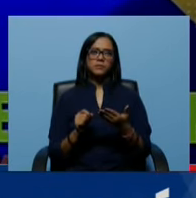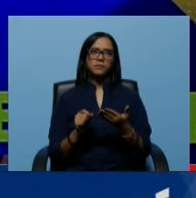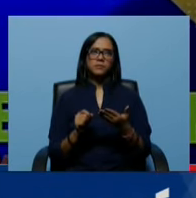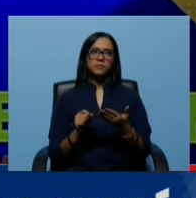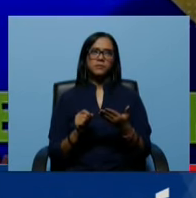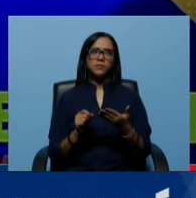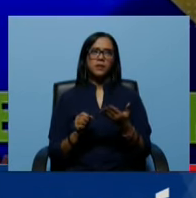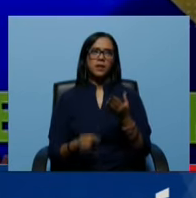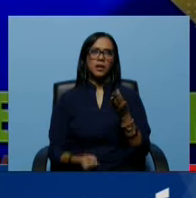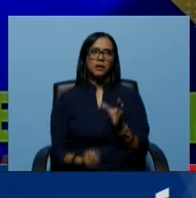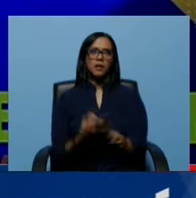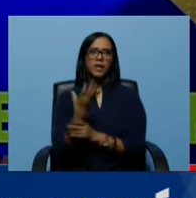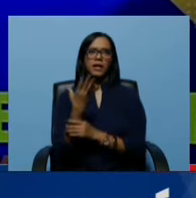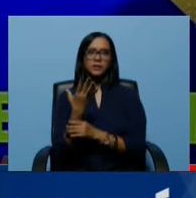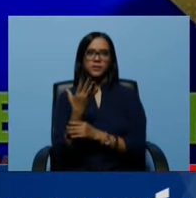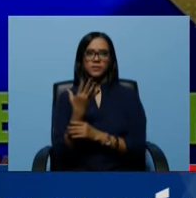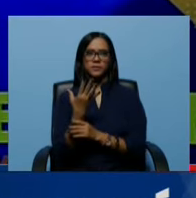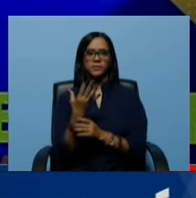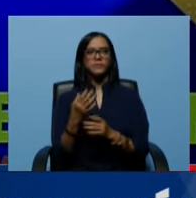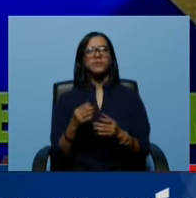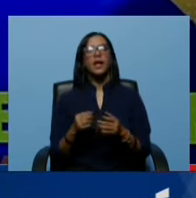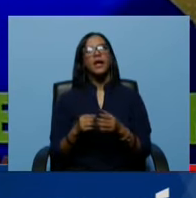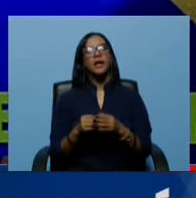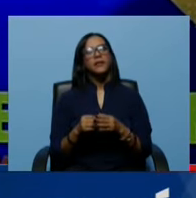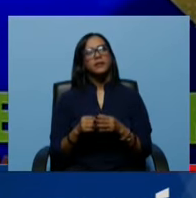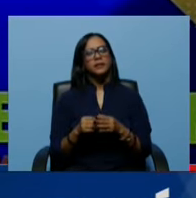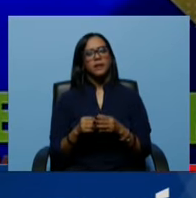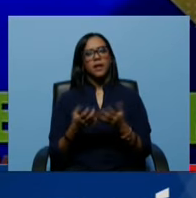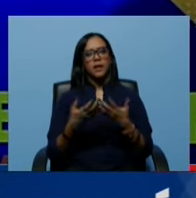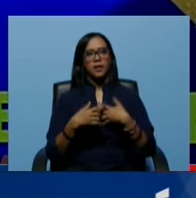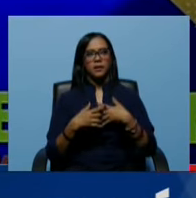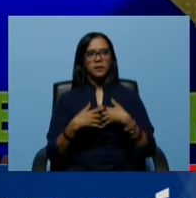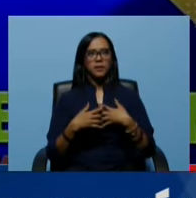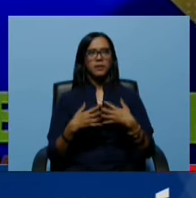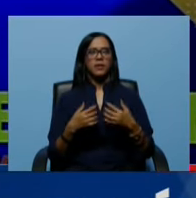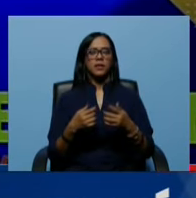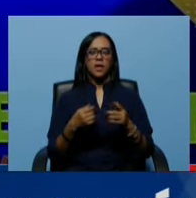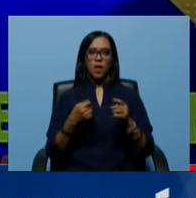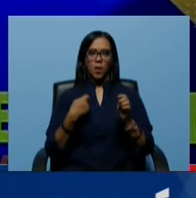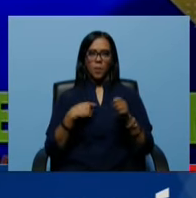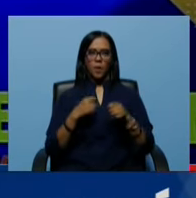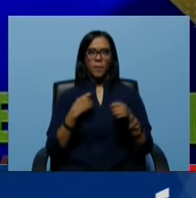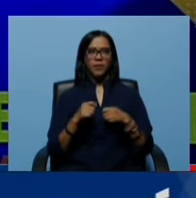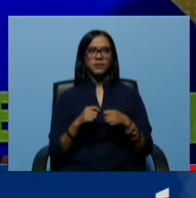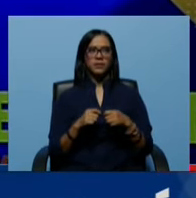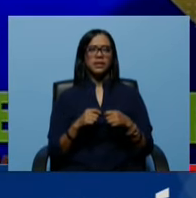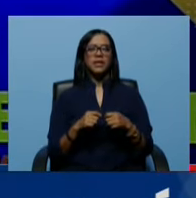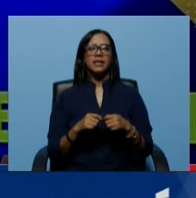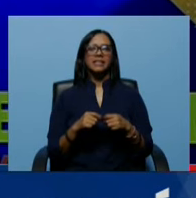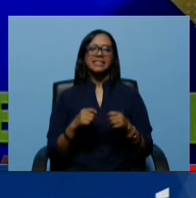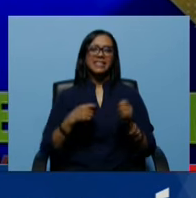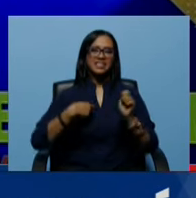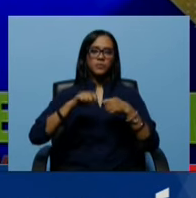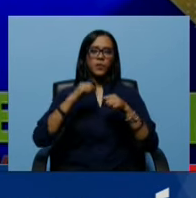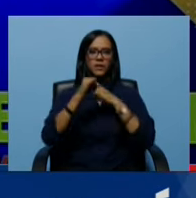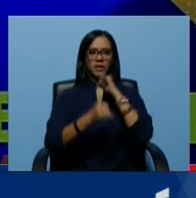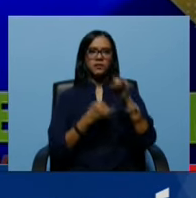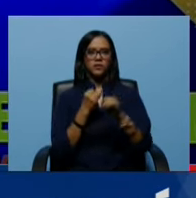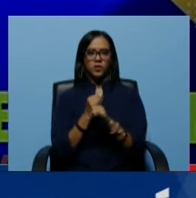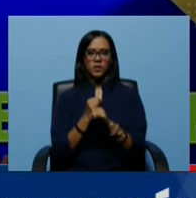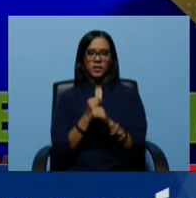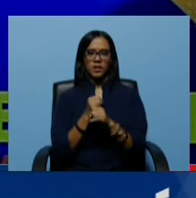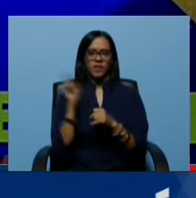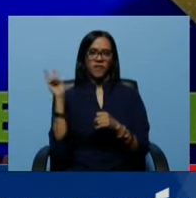la creación de la Agencia de Promoción de Exportaciones